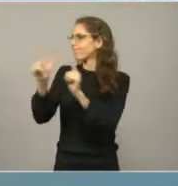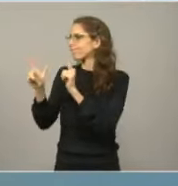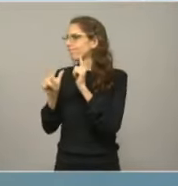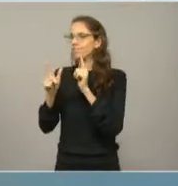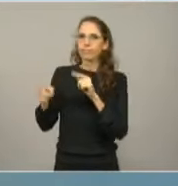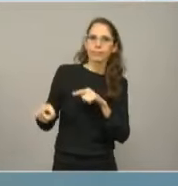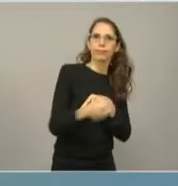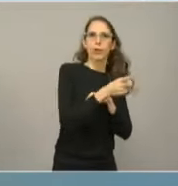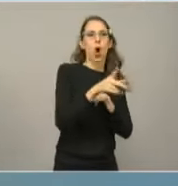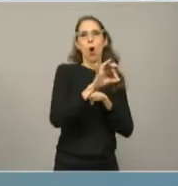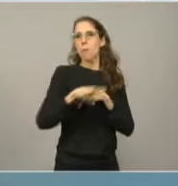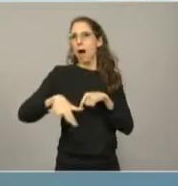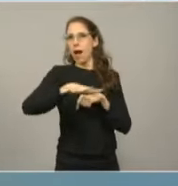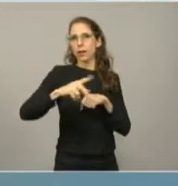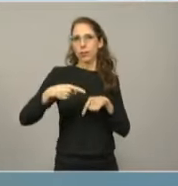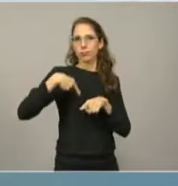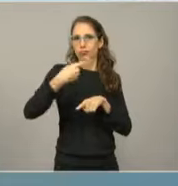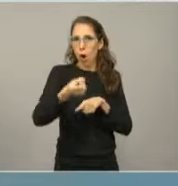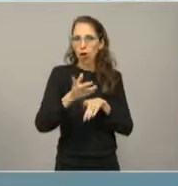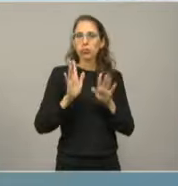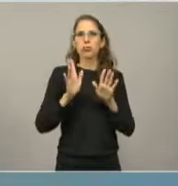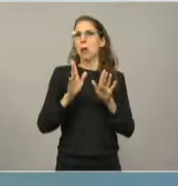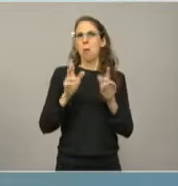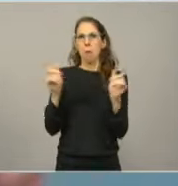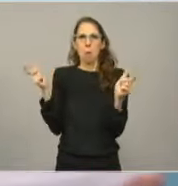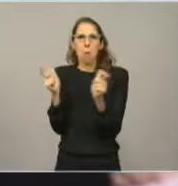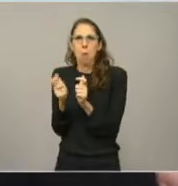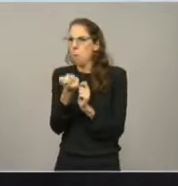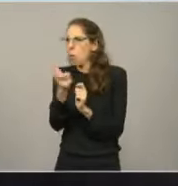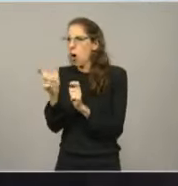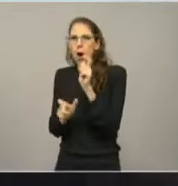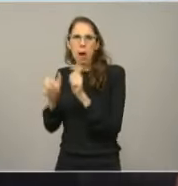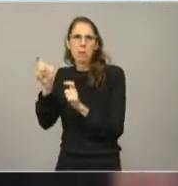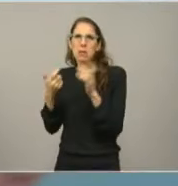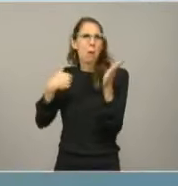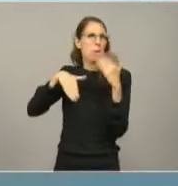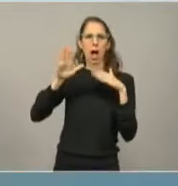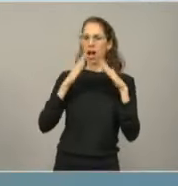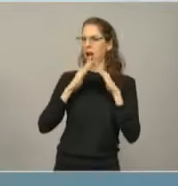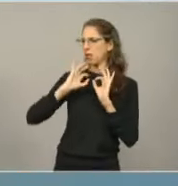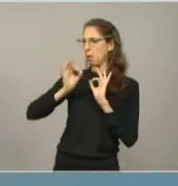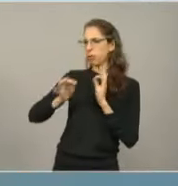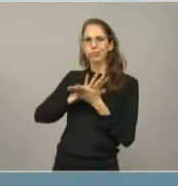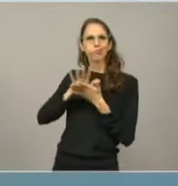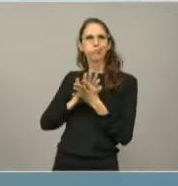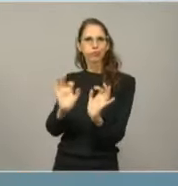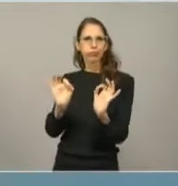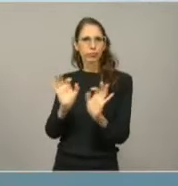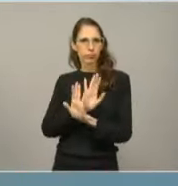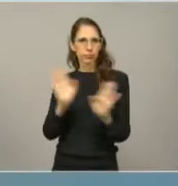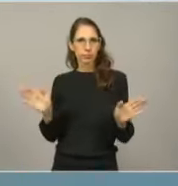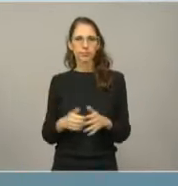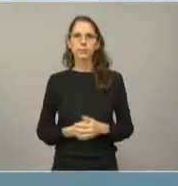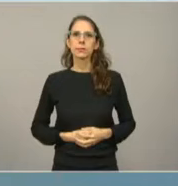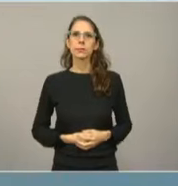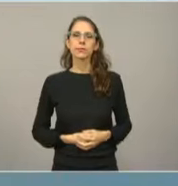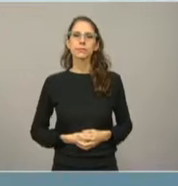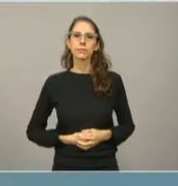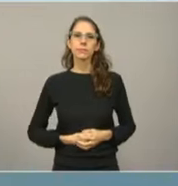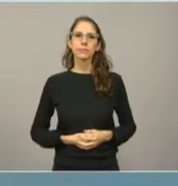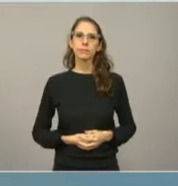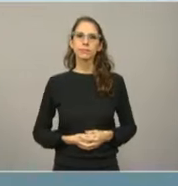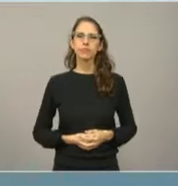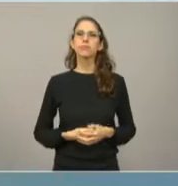incluso a otro barrio eh es bastante bajo y se resuelven muy cerca de sus de sus domicilios eh